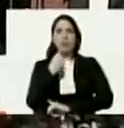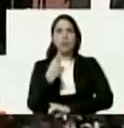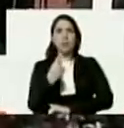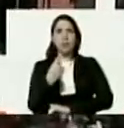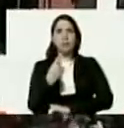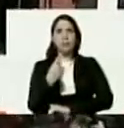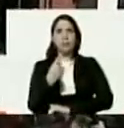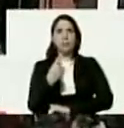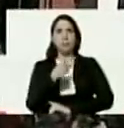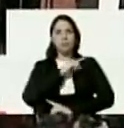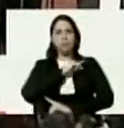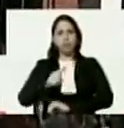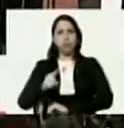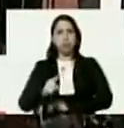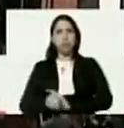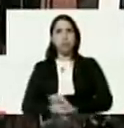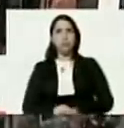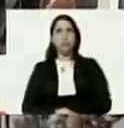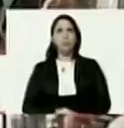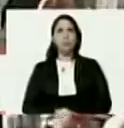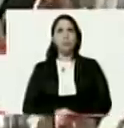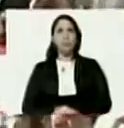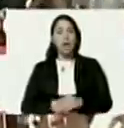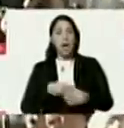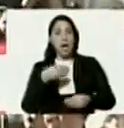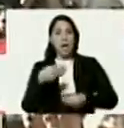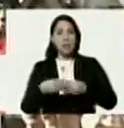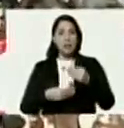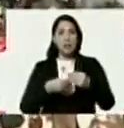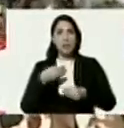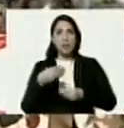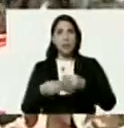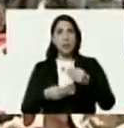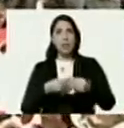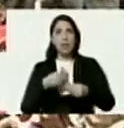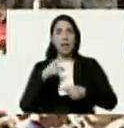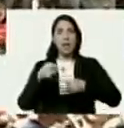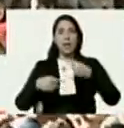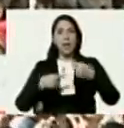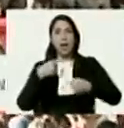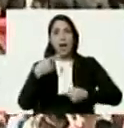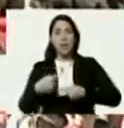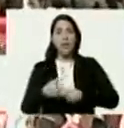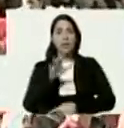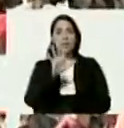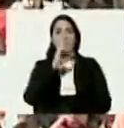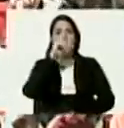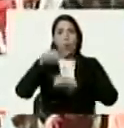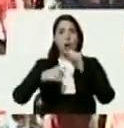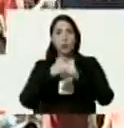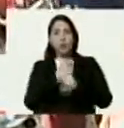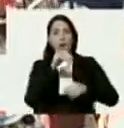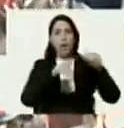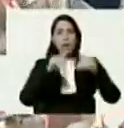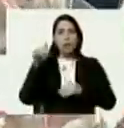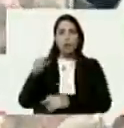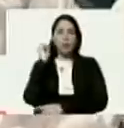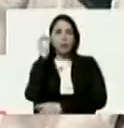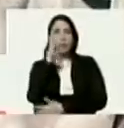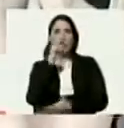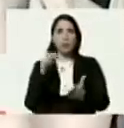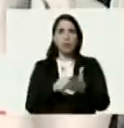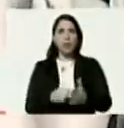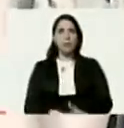y obliga a hacer cada 5 años la elección de la Asamblea Nacional.